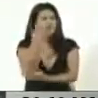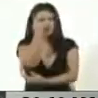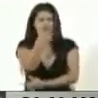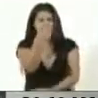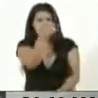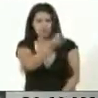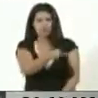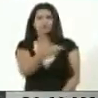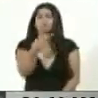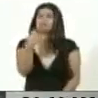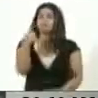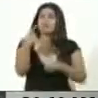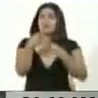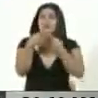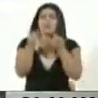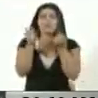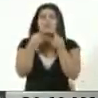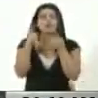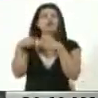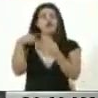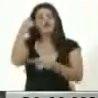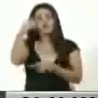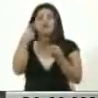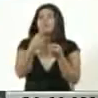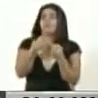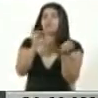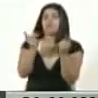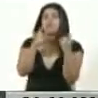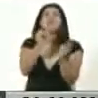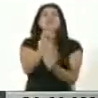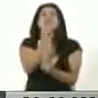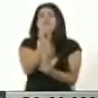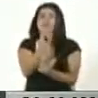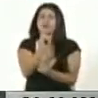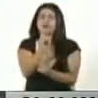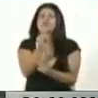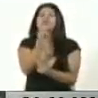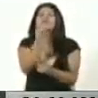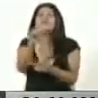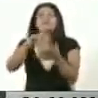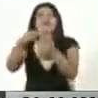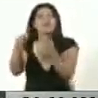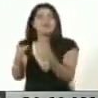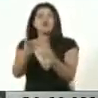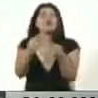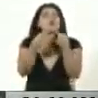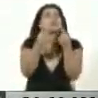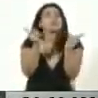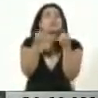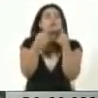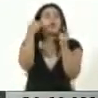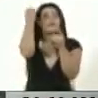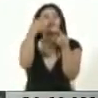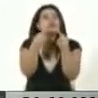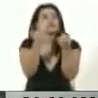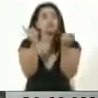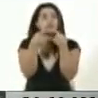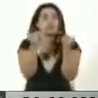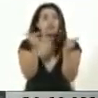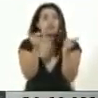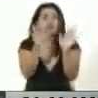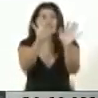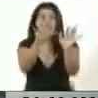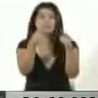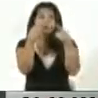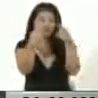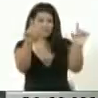emitiendo contenidos, porque no podemos decir que hay información en este momento. Pero cuando tú ves quién es, qué está detrás de CNN, ves los